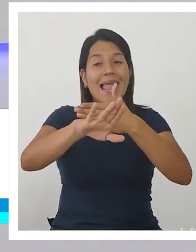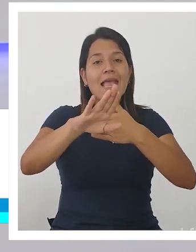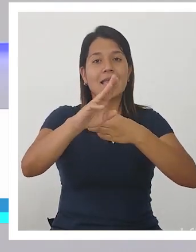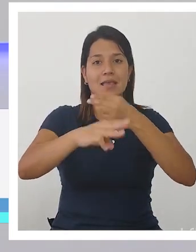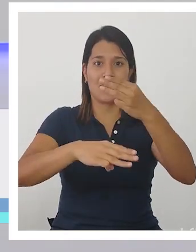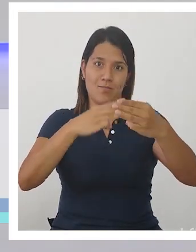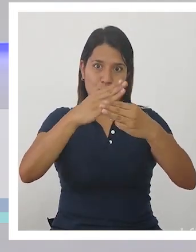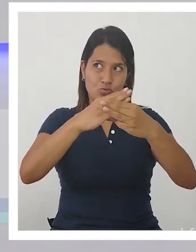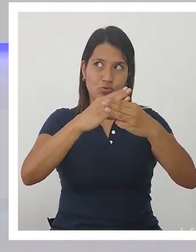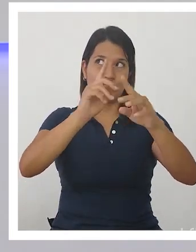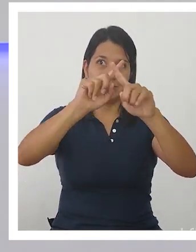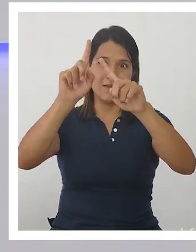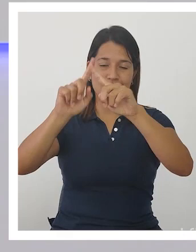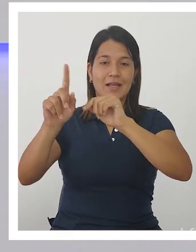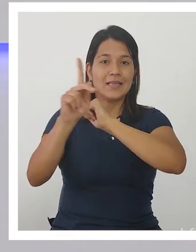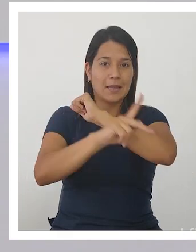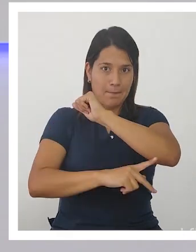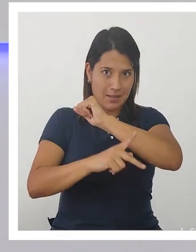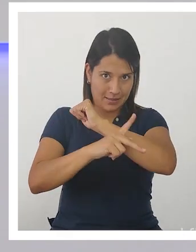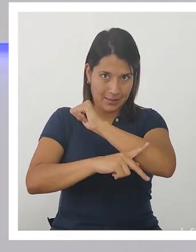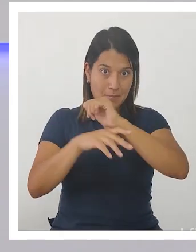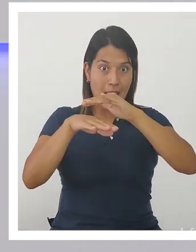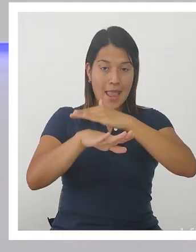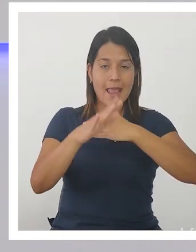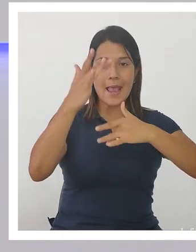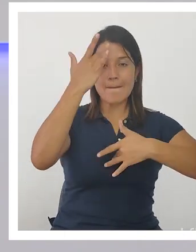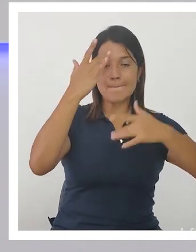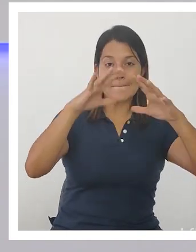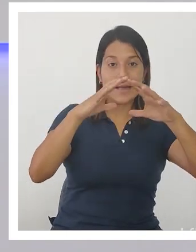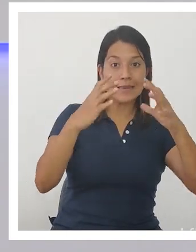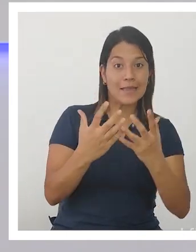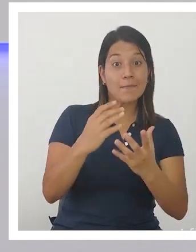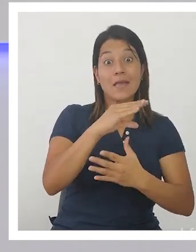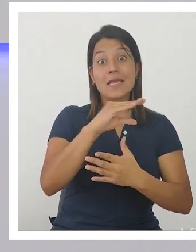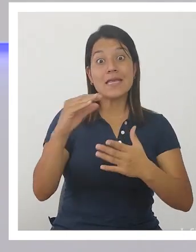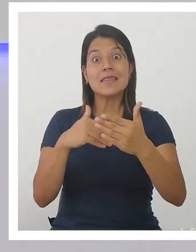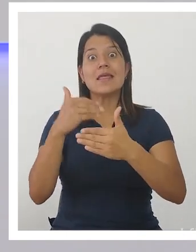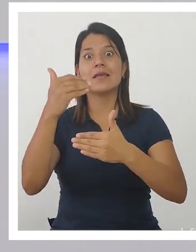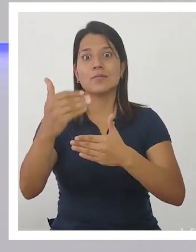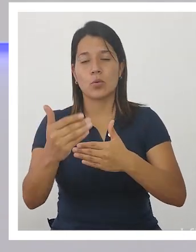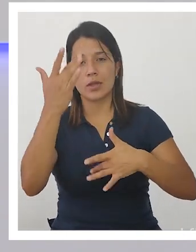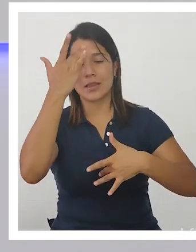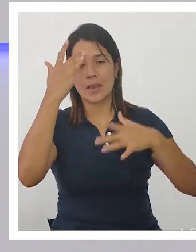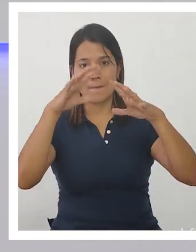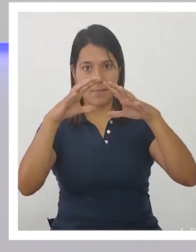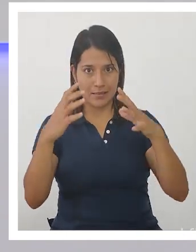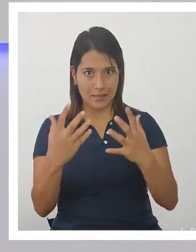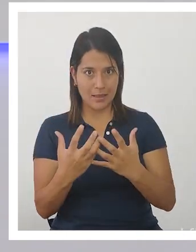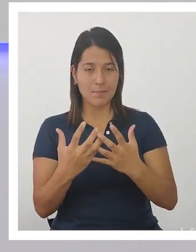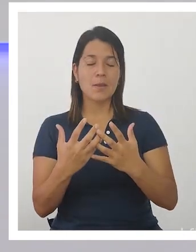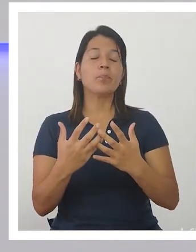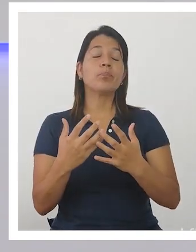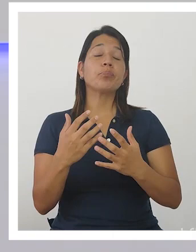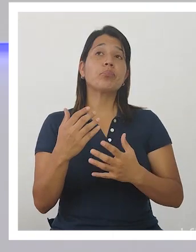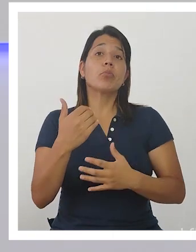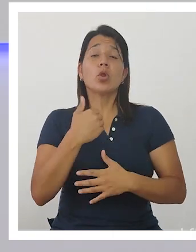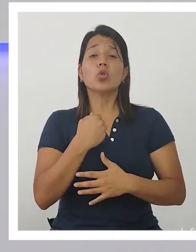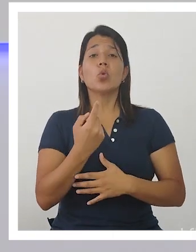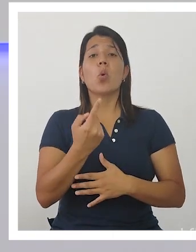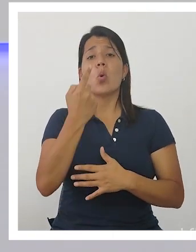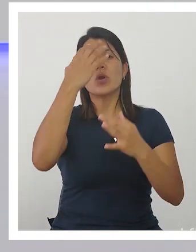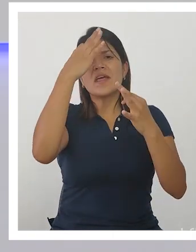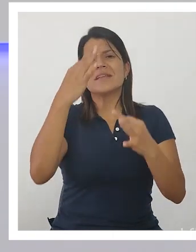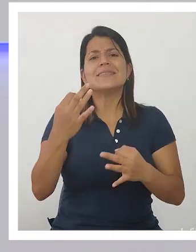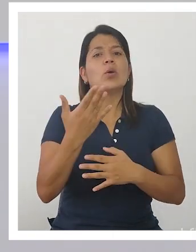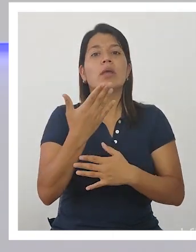que viene después de la pandemia, toman una decisión que en teoría y en práctica ha funcionado en los años, que es quitarle